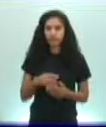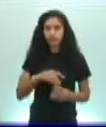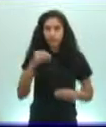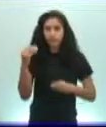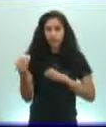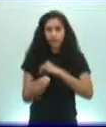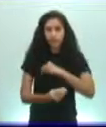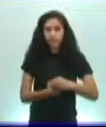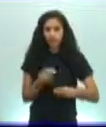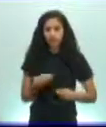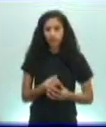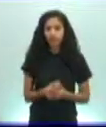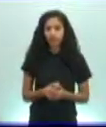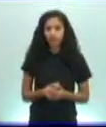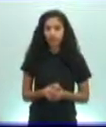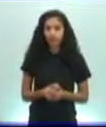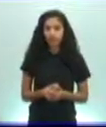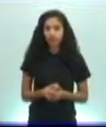convertirlo